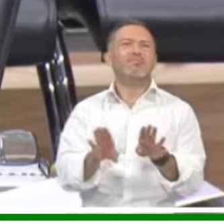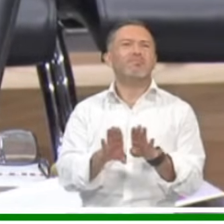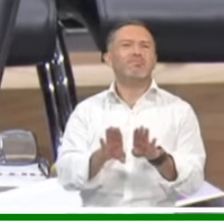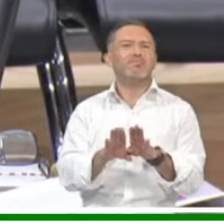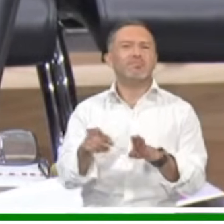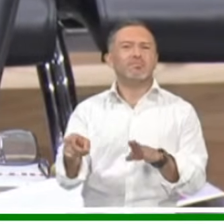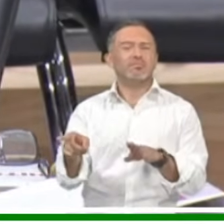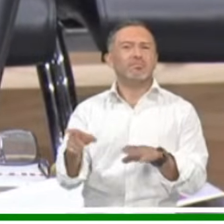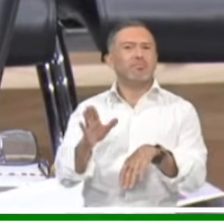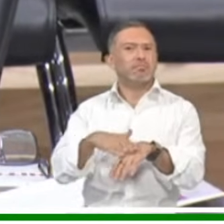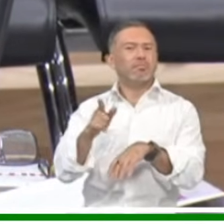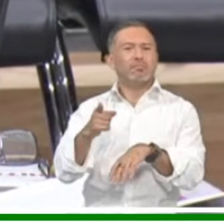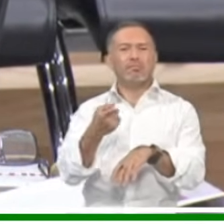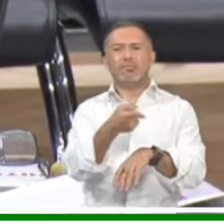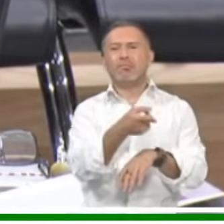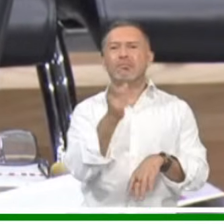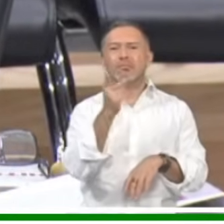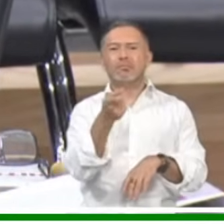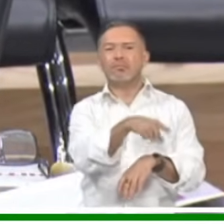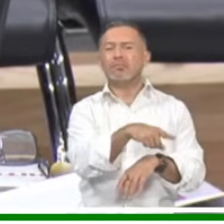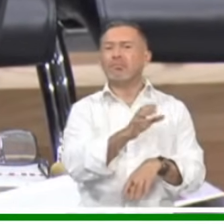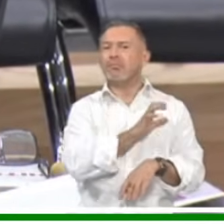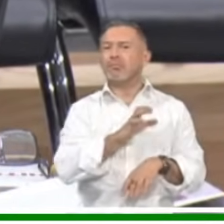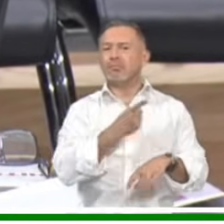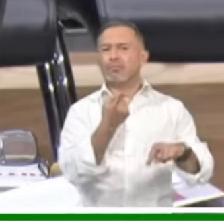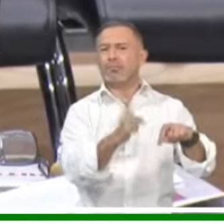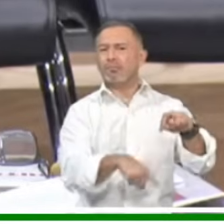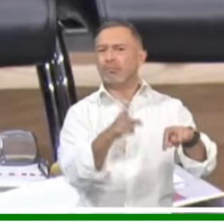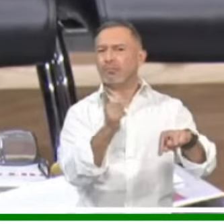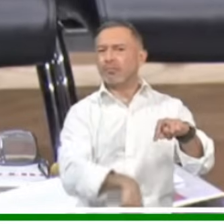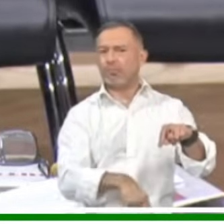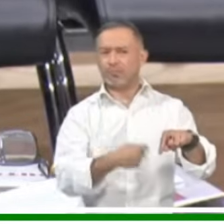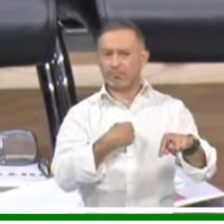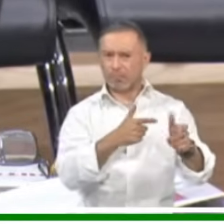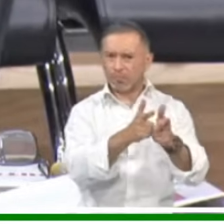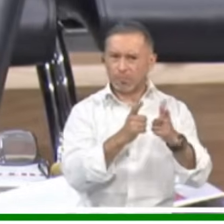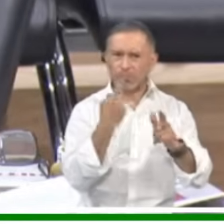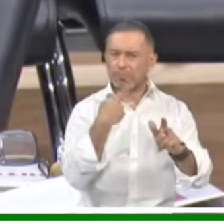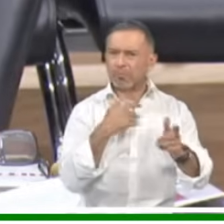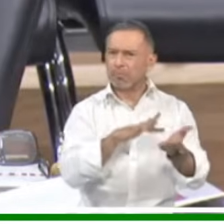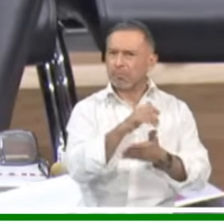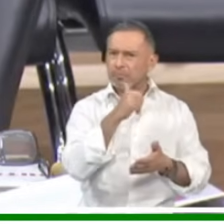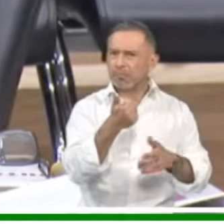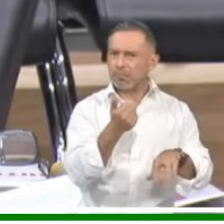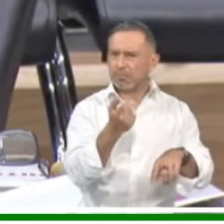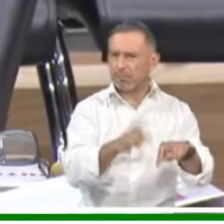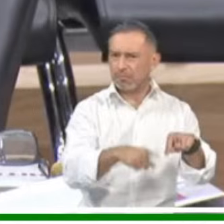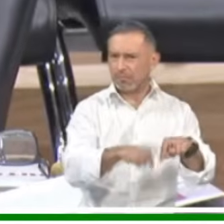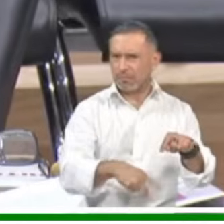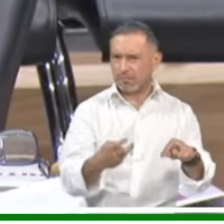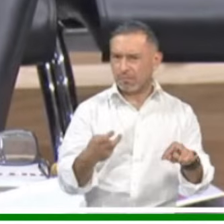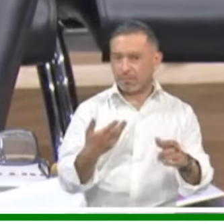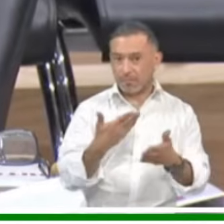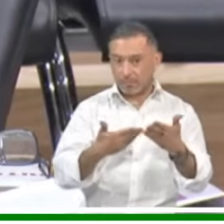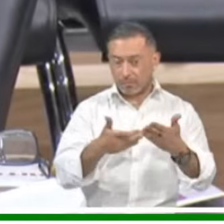actor más en contra de nuestra candidatura y de nuestro movimiento. Entonces, para nosotros, quienes moderen, que lo hagan, pues